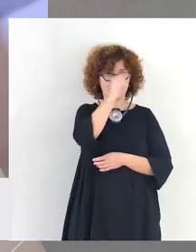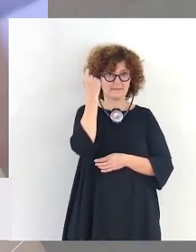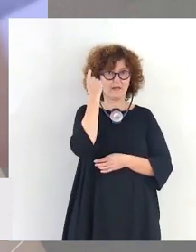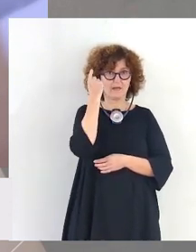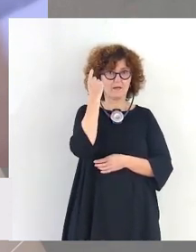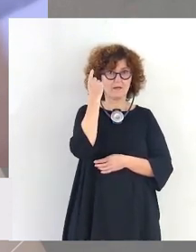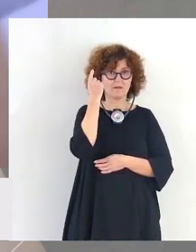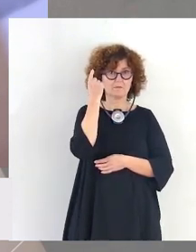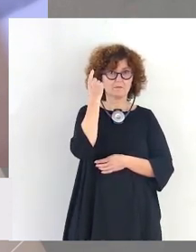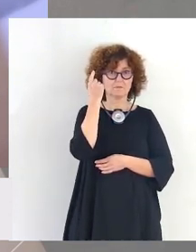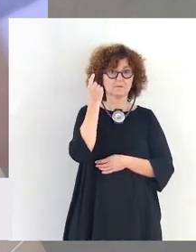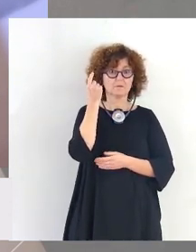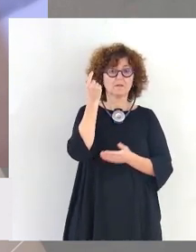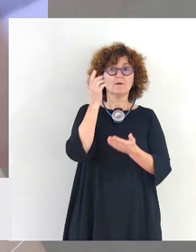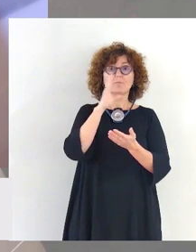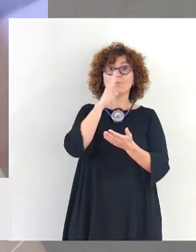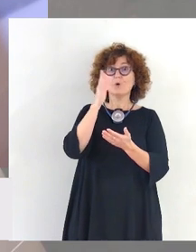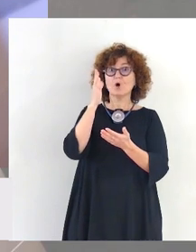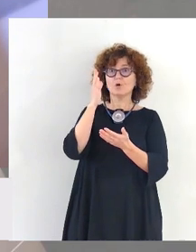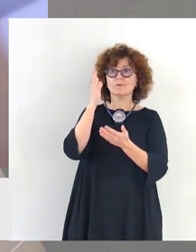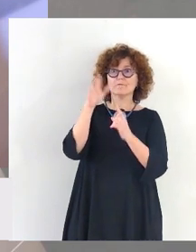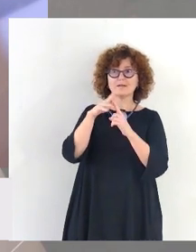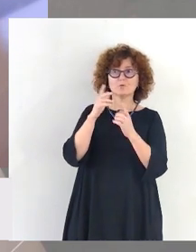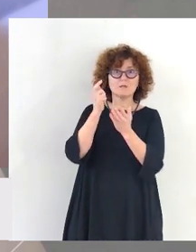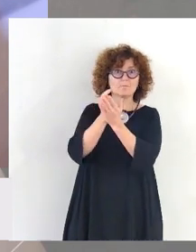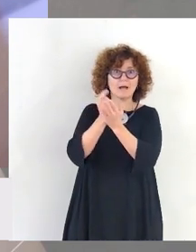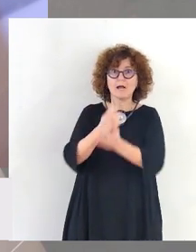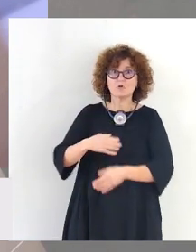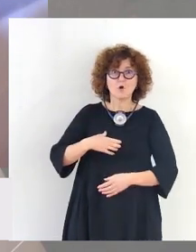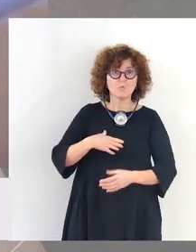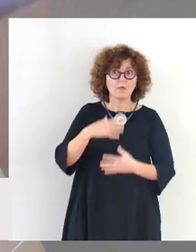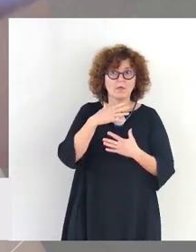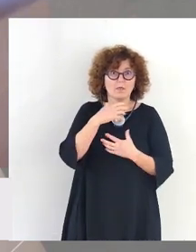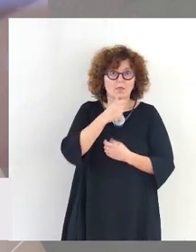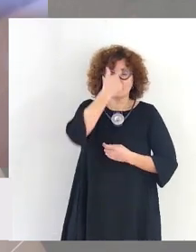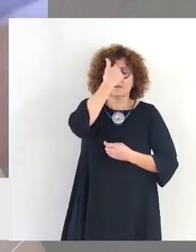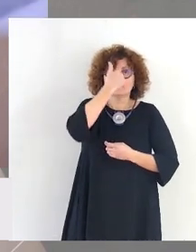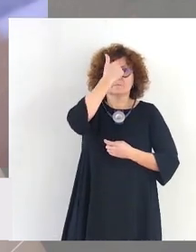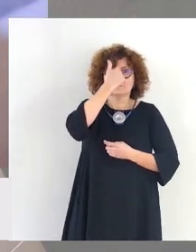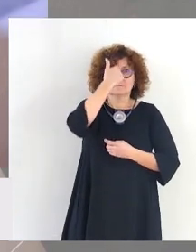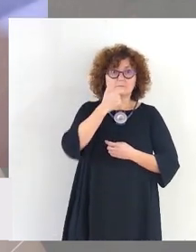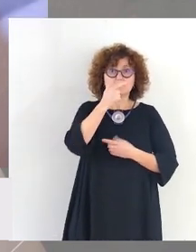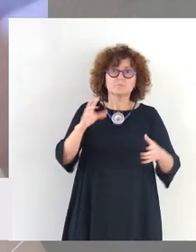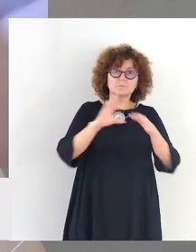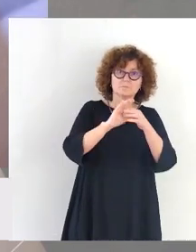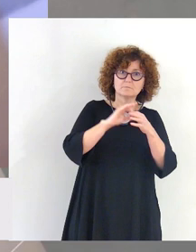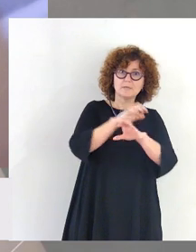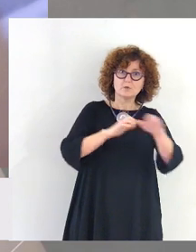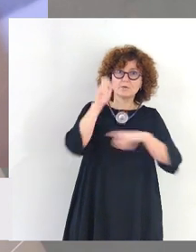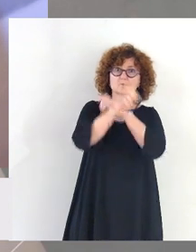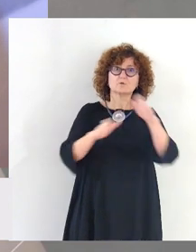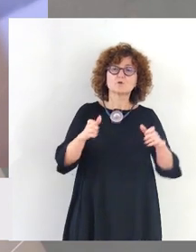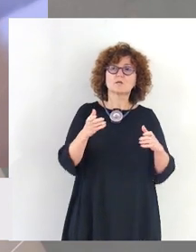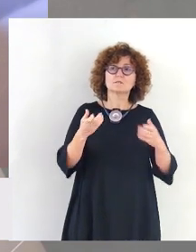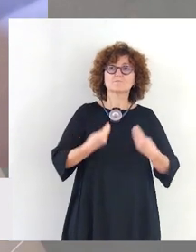las facturas es una tercera correlación si consideramos que la amplia mayoría de las personas en Europa viven en un